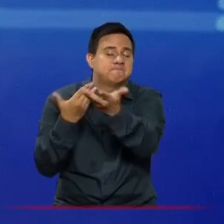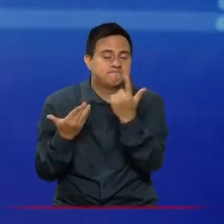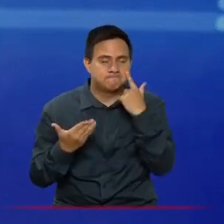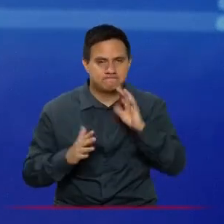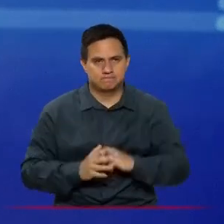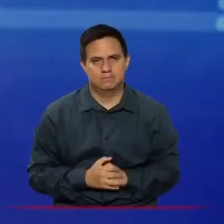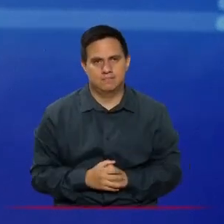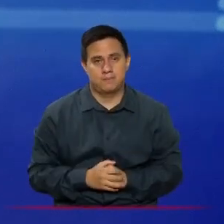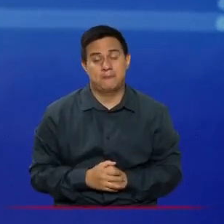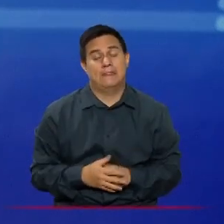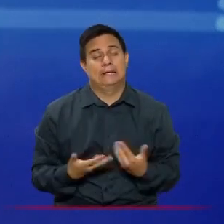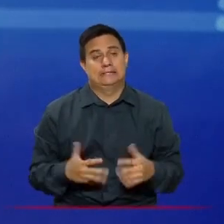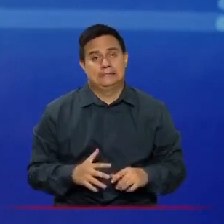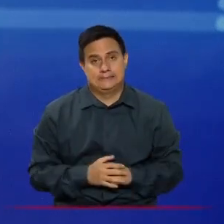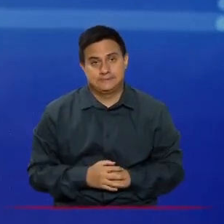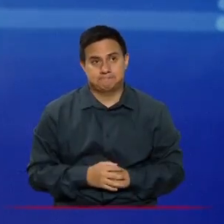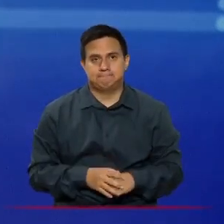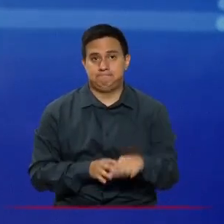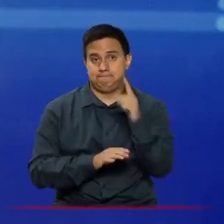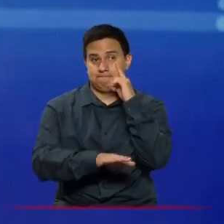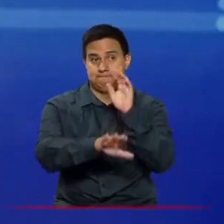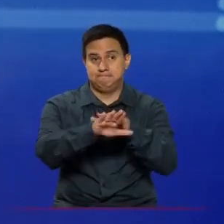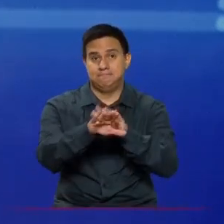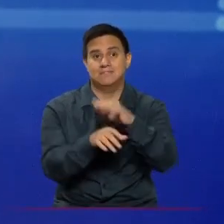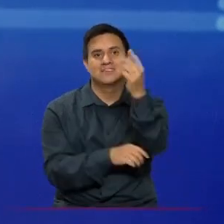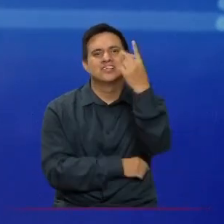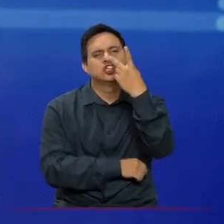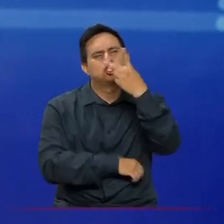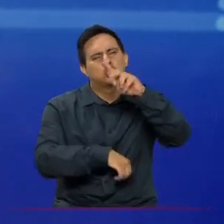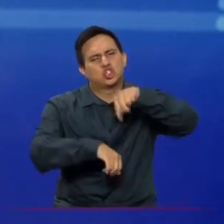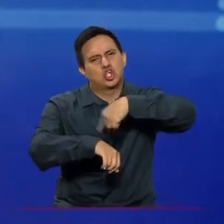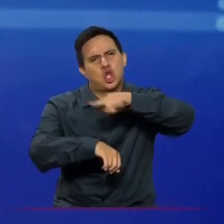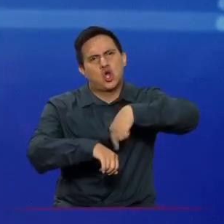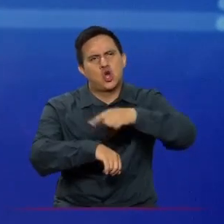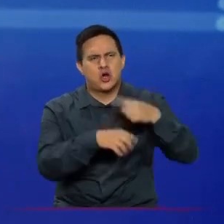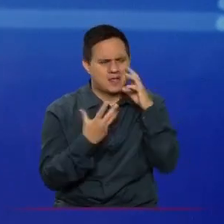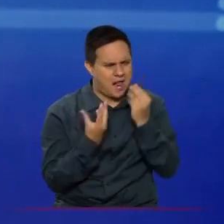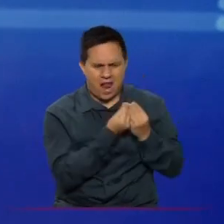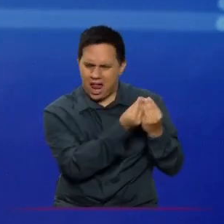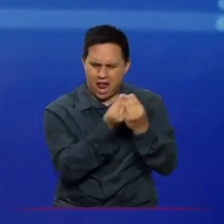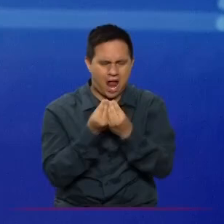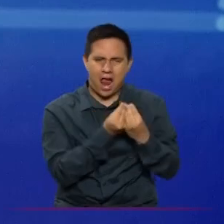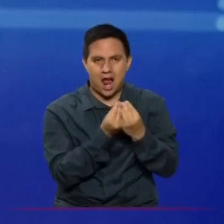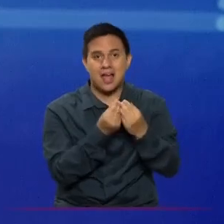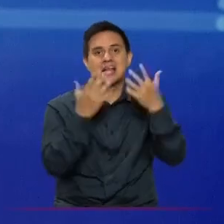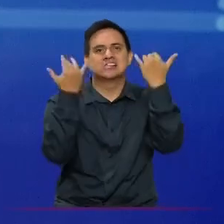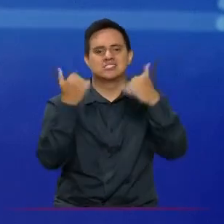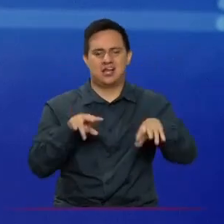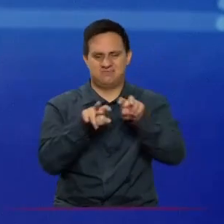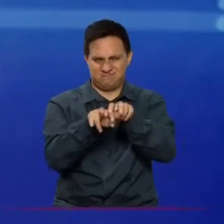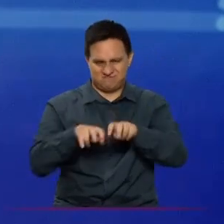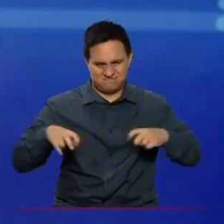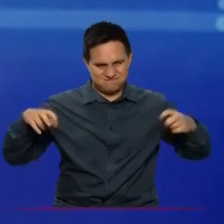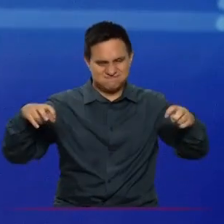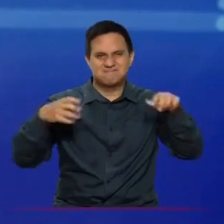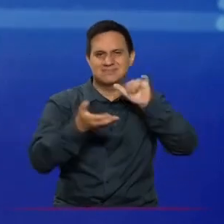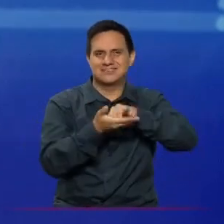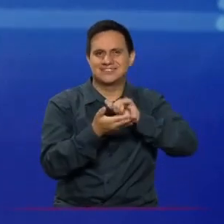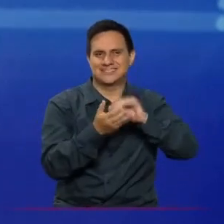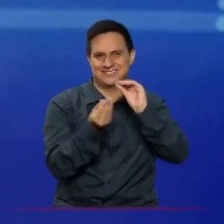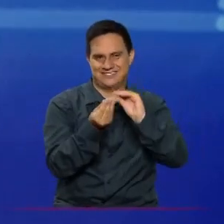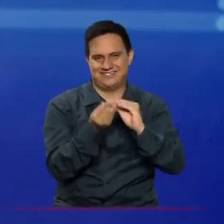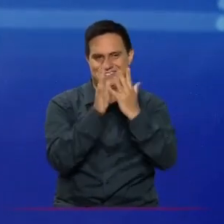Tras 12 horas de plenarias sobre la madrugada de este sábado, finalizó la Cumbre Mundial de Biodiversidad en Cali. Como hecho histórico,